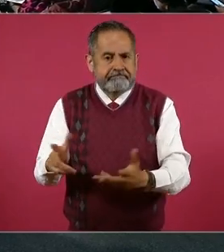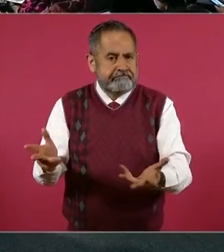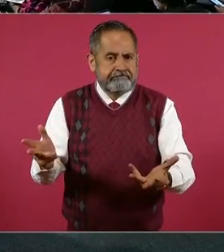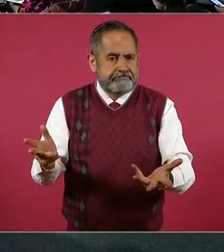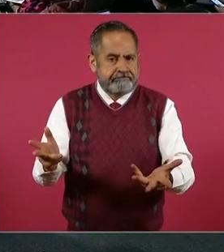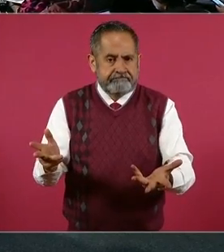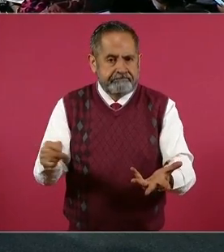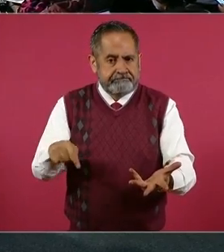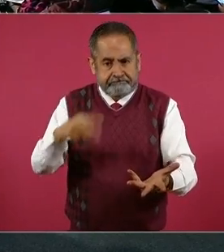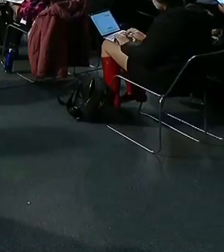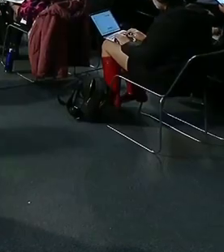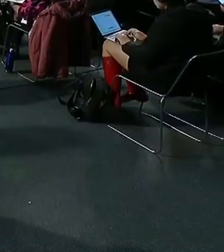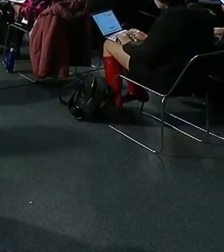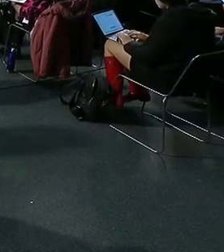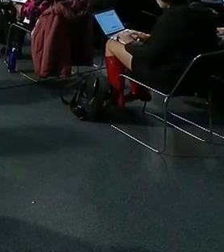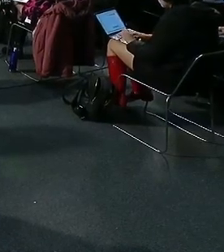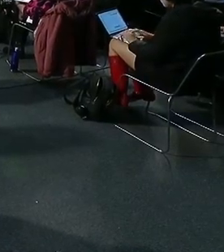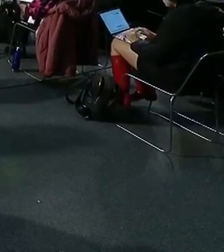era